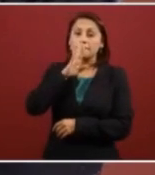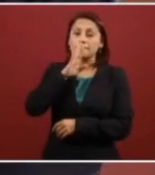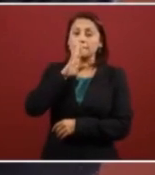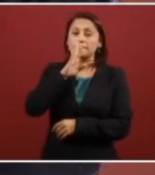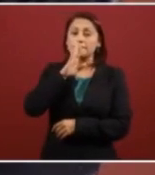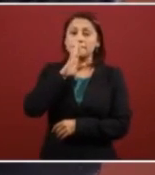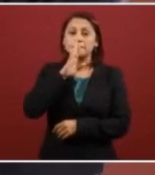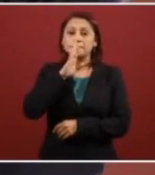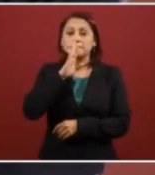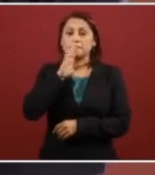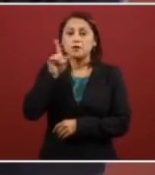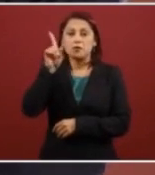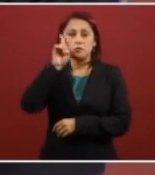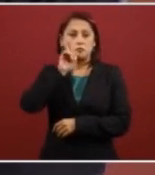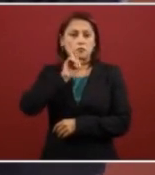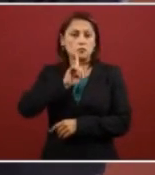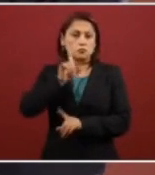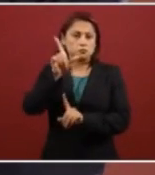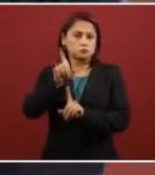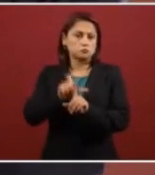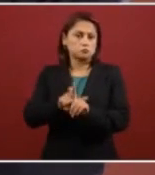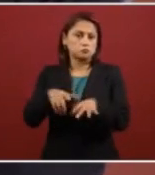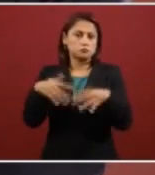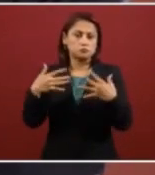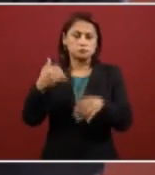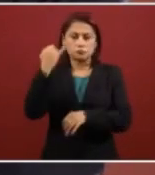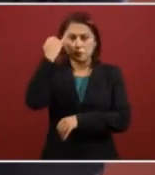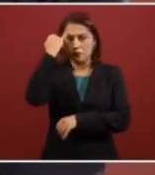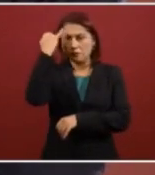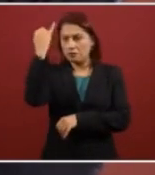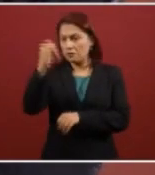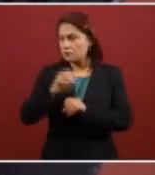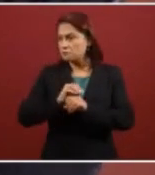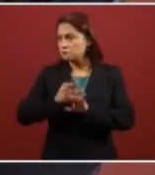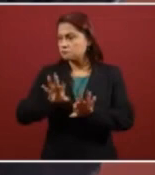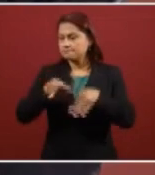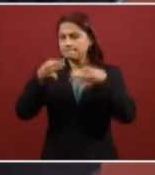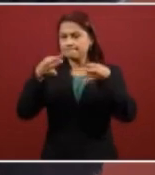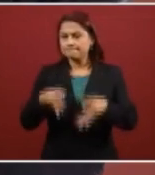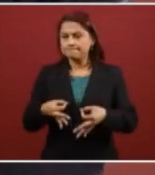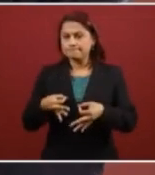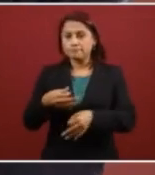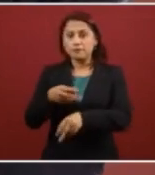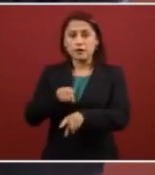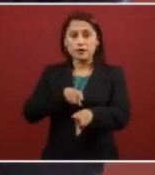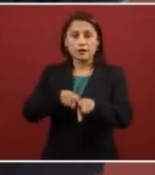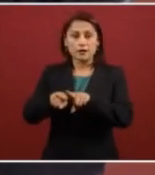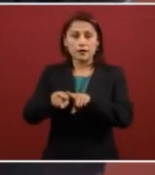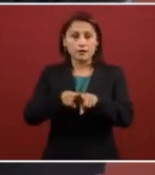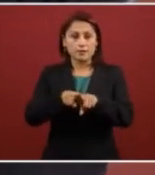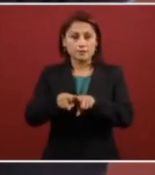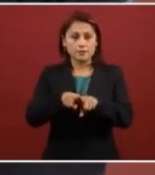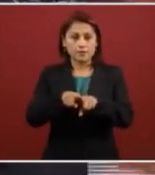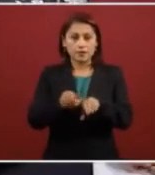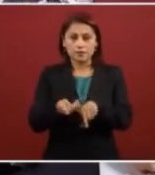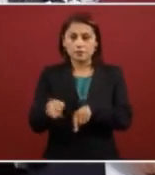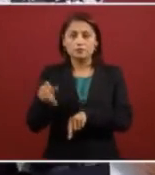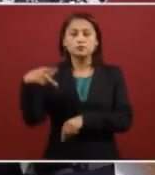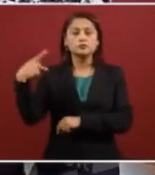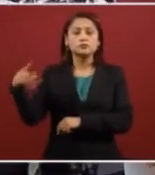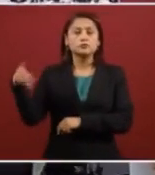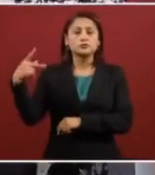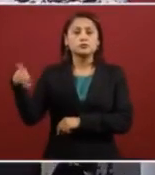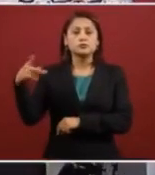Una mujer con convicciones. And now his mother is a woman with convictions. Sus hermanos. His brothers. Es